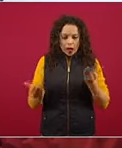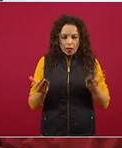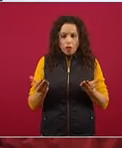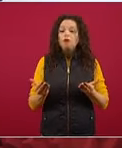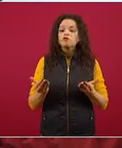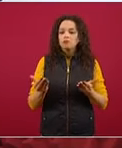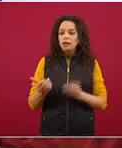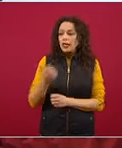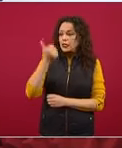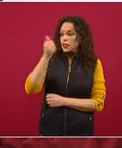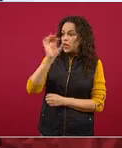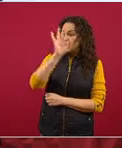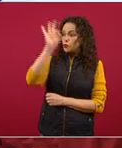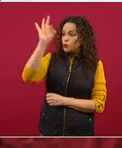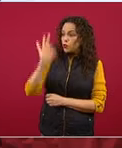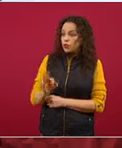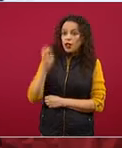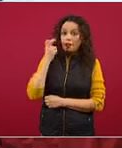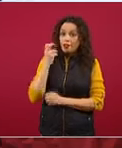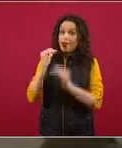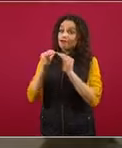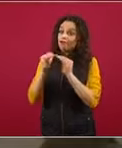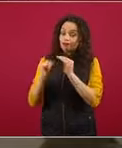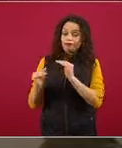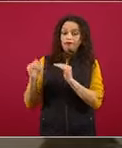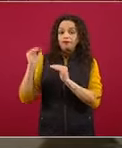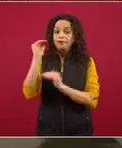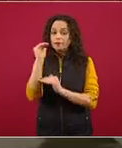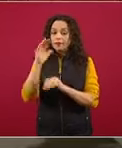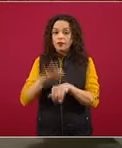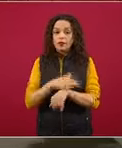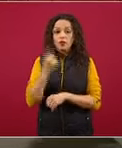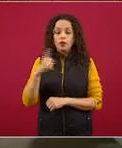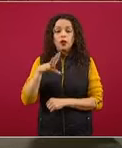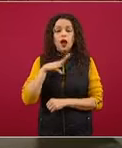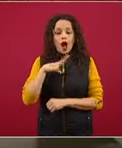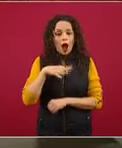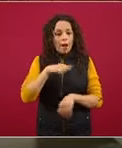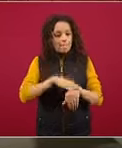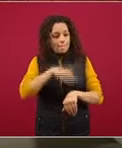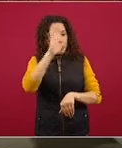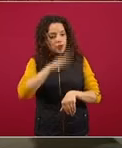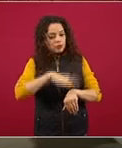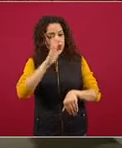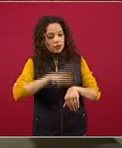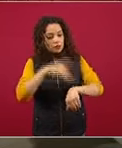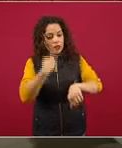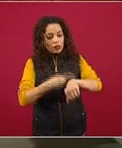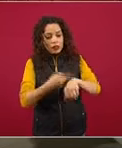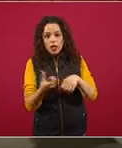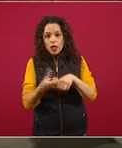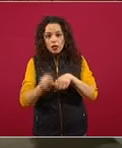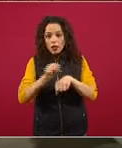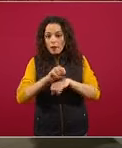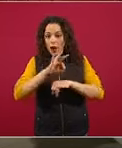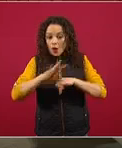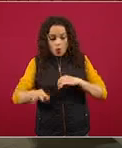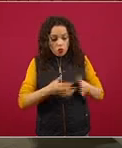6% incrementa este porcentaje por el incremento en el número de casos que hay en las últimas semanas. Tenemos